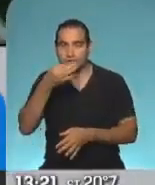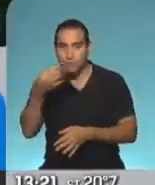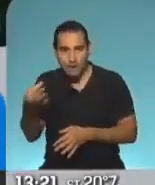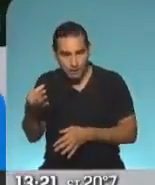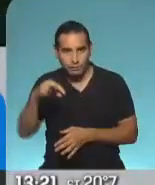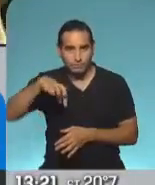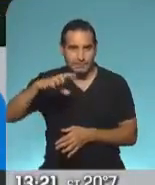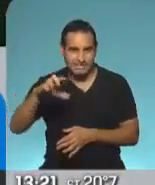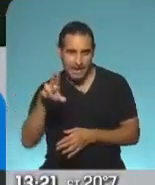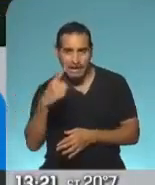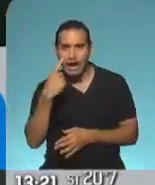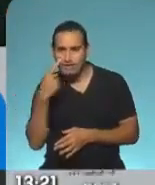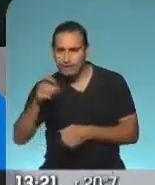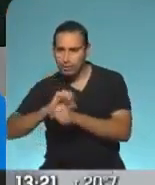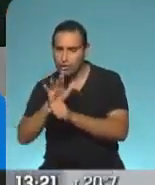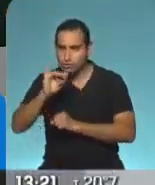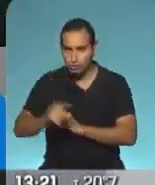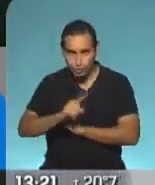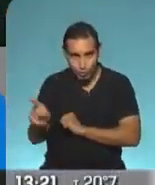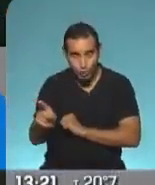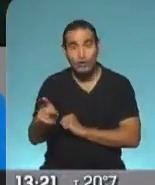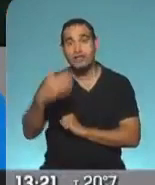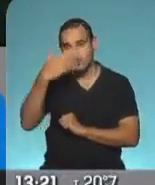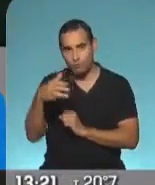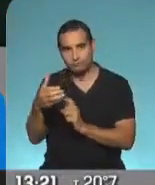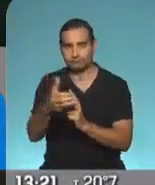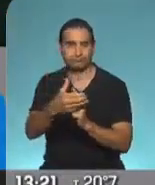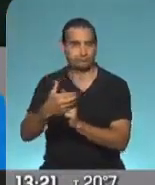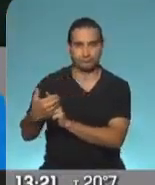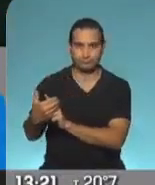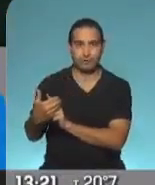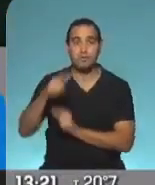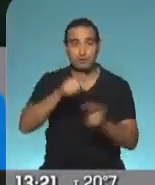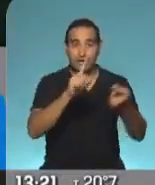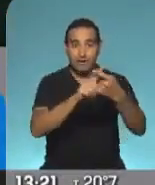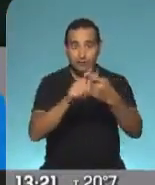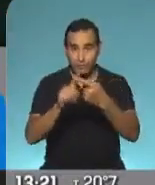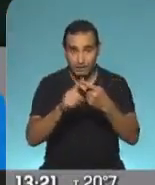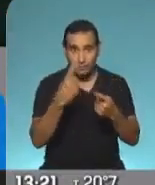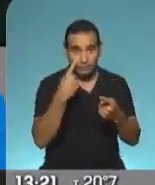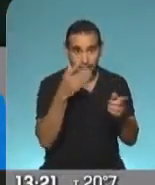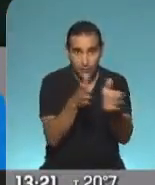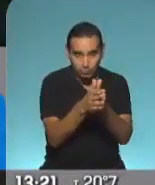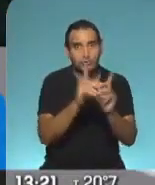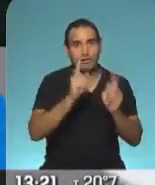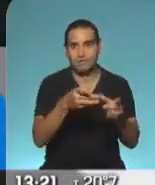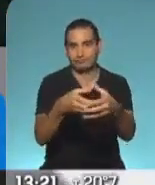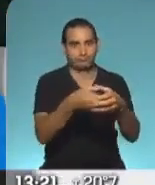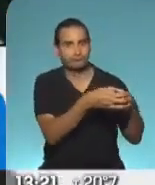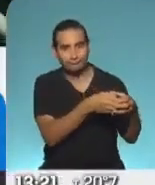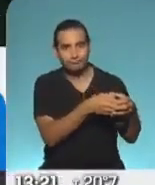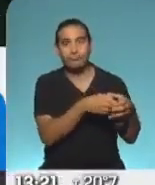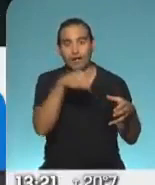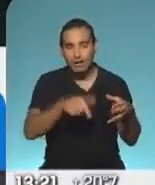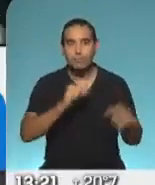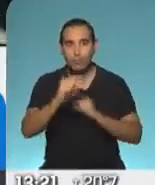de la PCR para ver si tiene COVID-19 o no, y se aísla a los convivientes cercanos, a los contactos estrechos. De esa manera se van